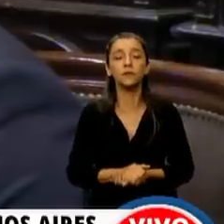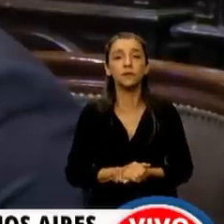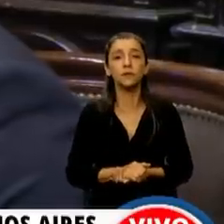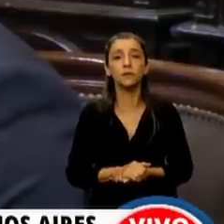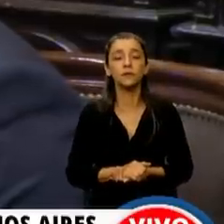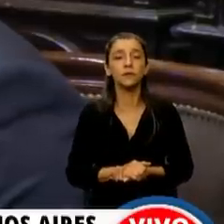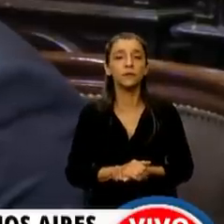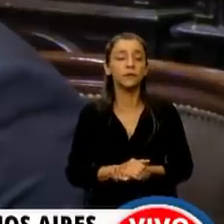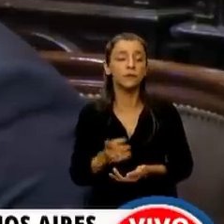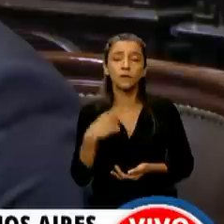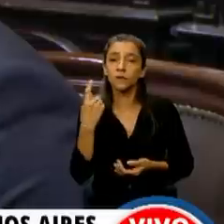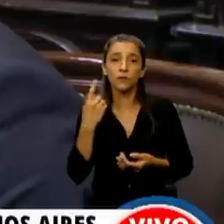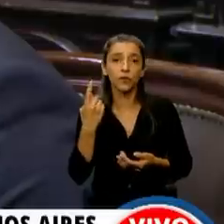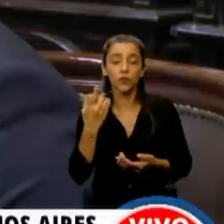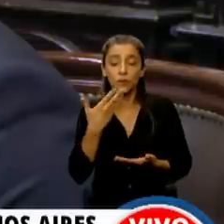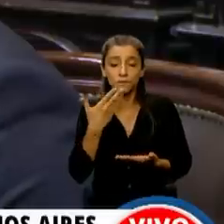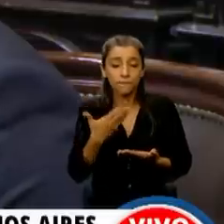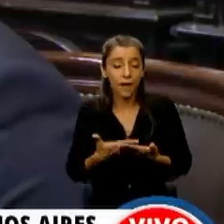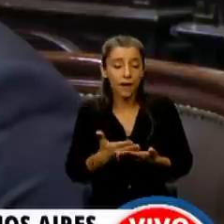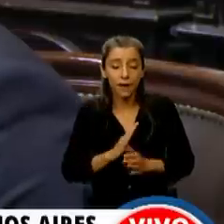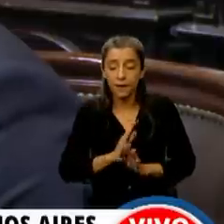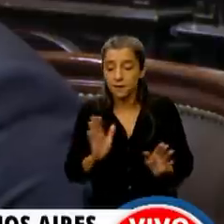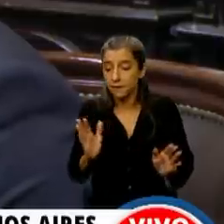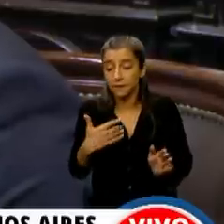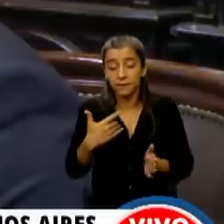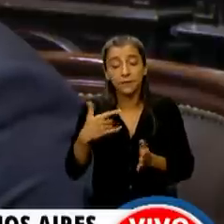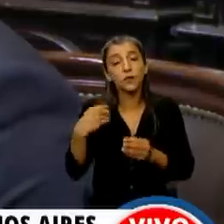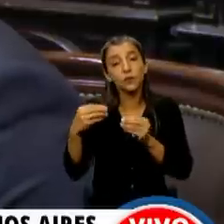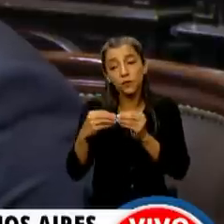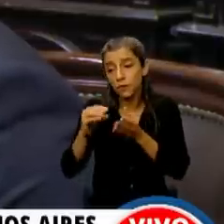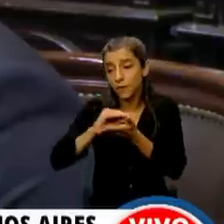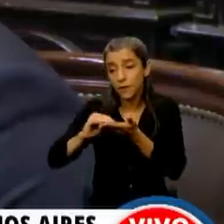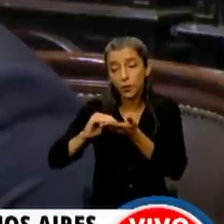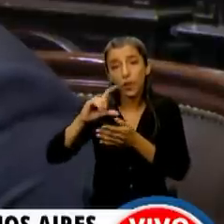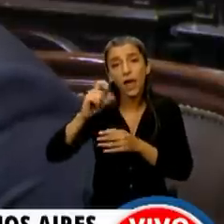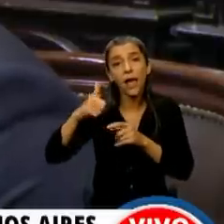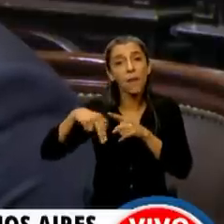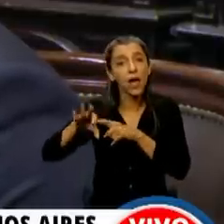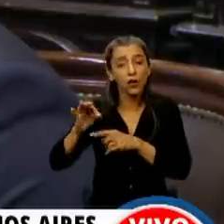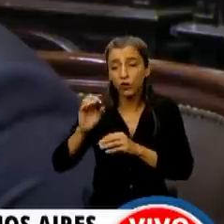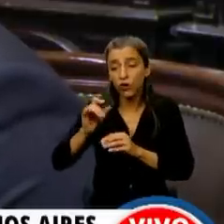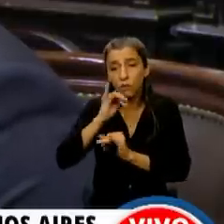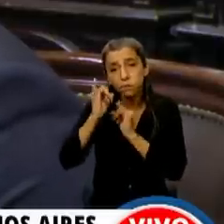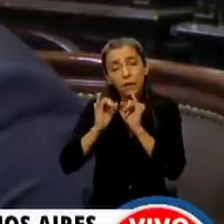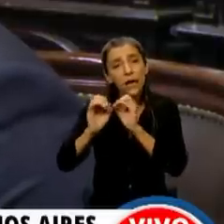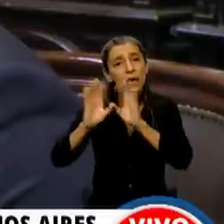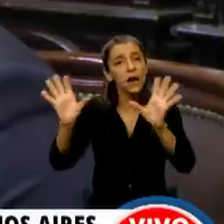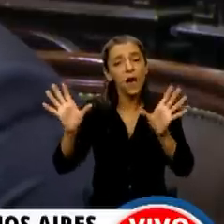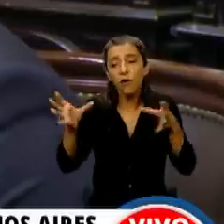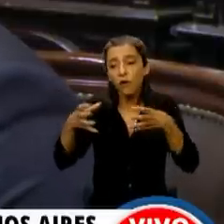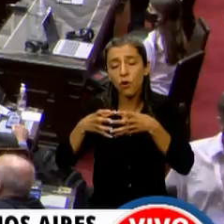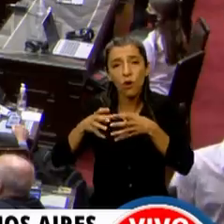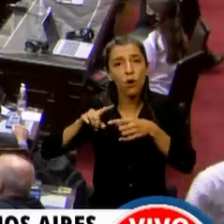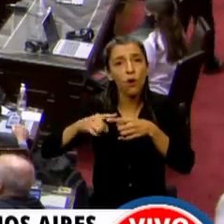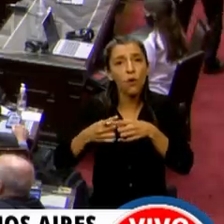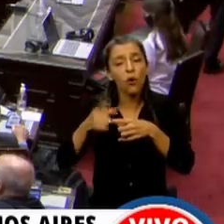la compañera diputada graciela camaño fue muy clara en estas circunstancias el interbloque federal